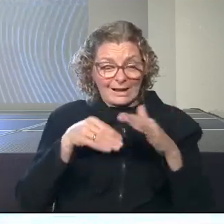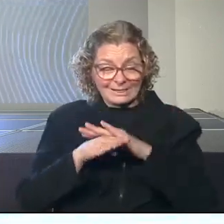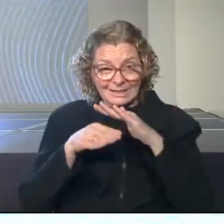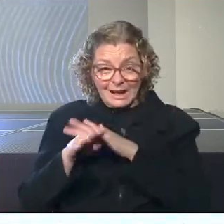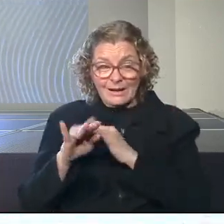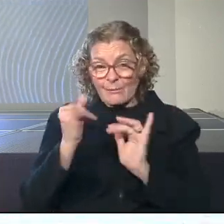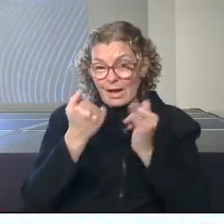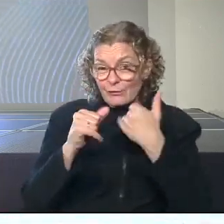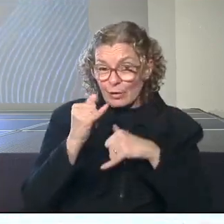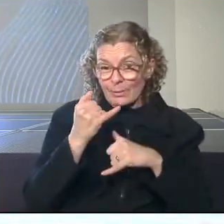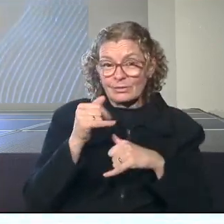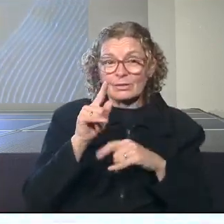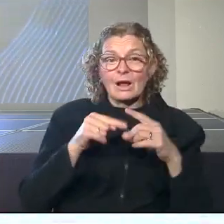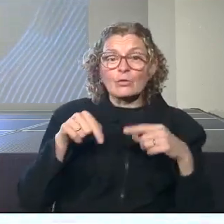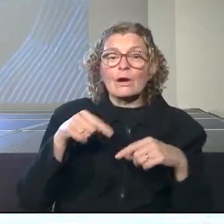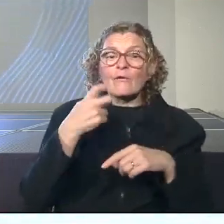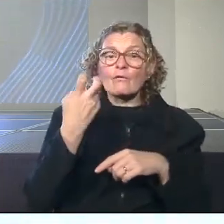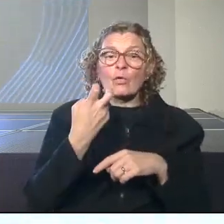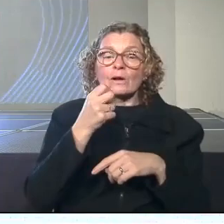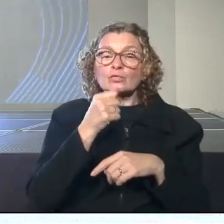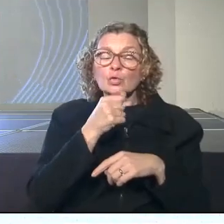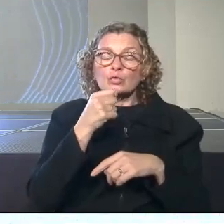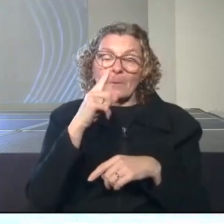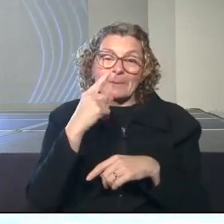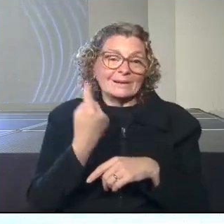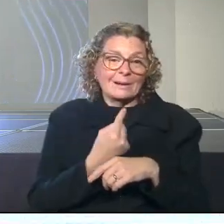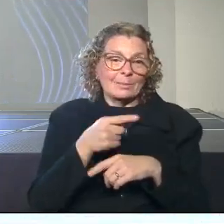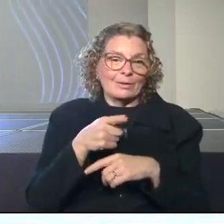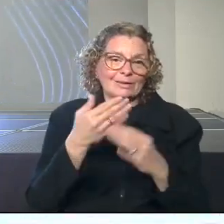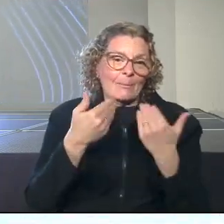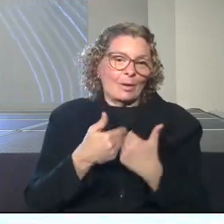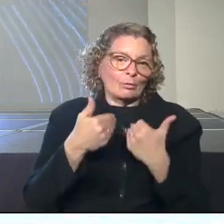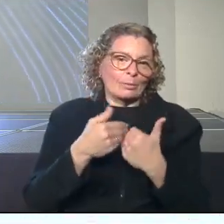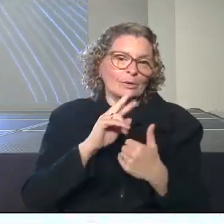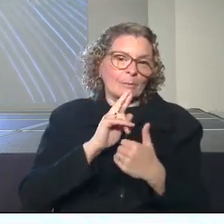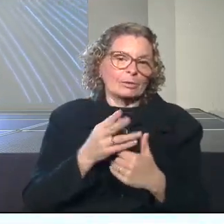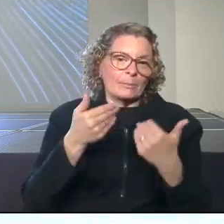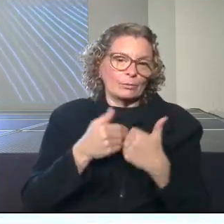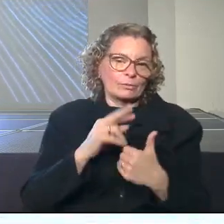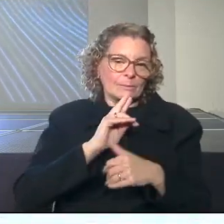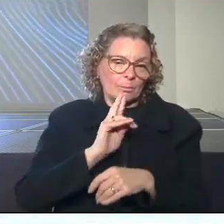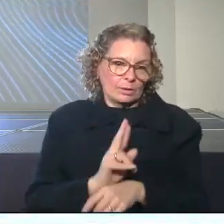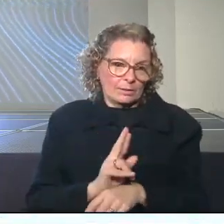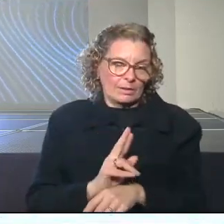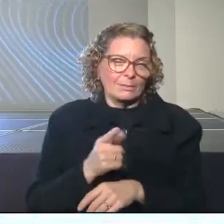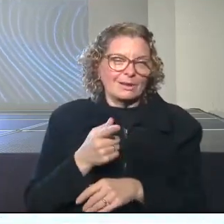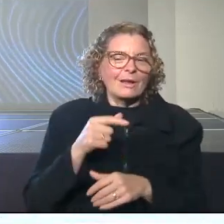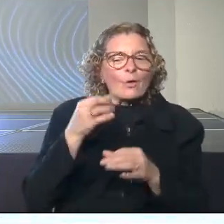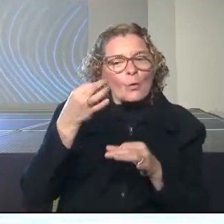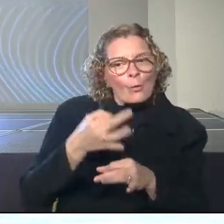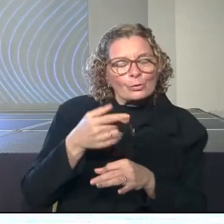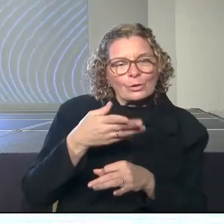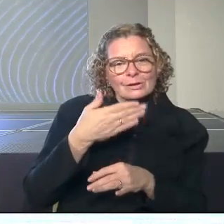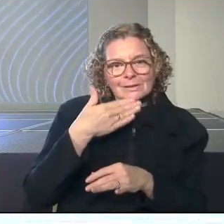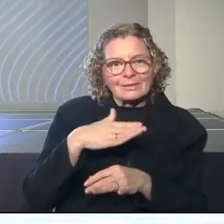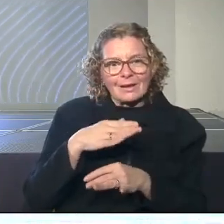más información y algunas soluciones que automatizan este tipo de respuestas a las preguntas para justamente no